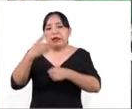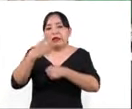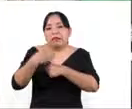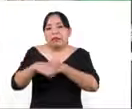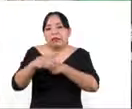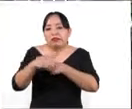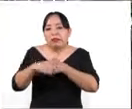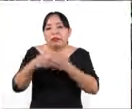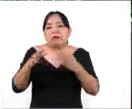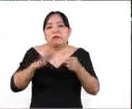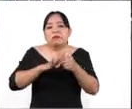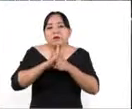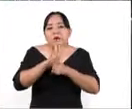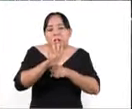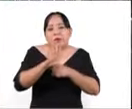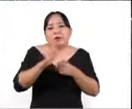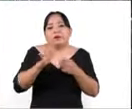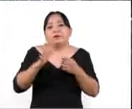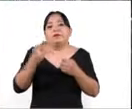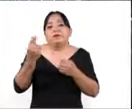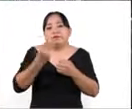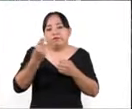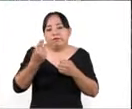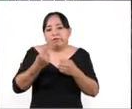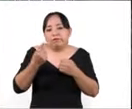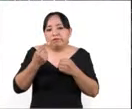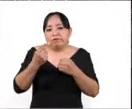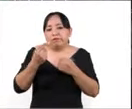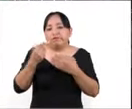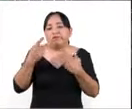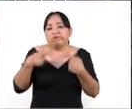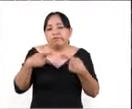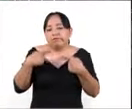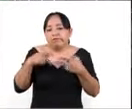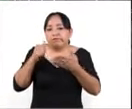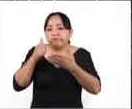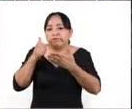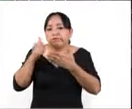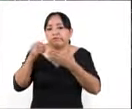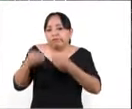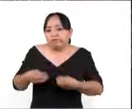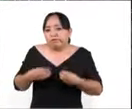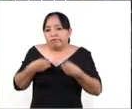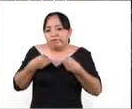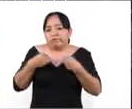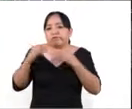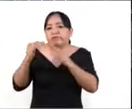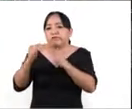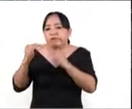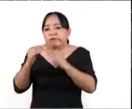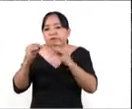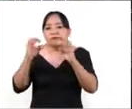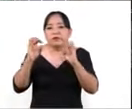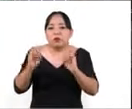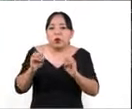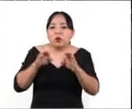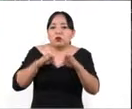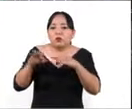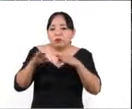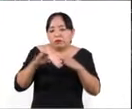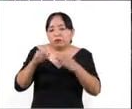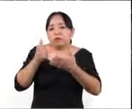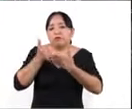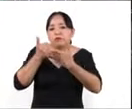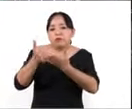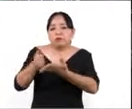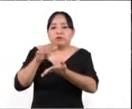que tienen estos daños para que se auxile a quienes viven o trabajan en estos inmuebles. Enseguida, Joana Flores, de Grupo